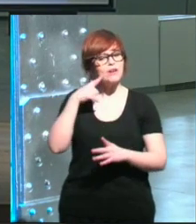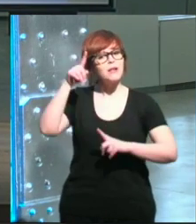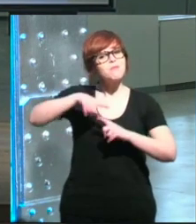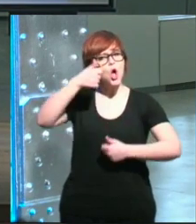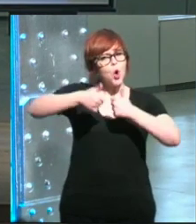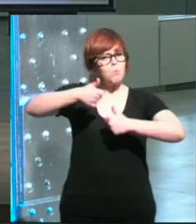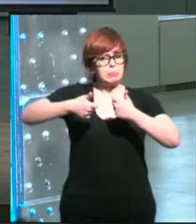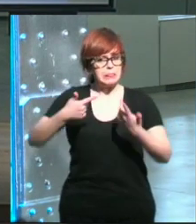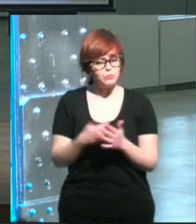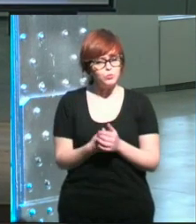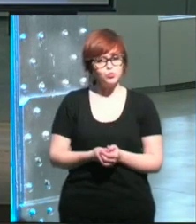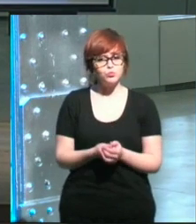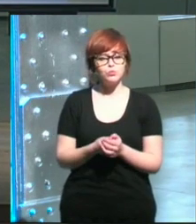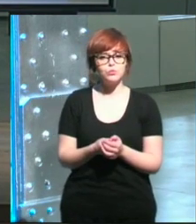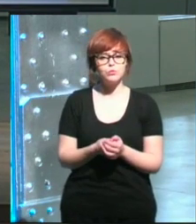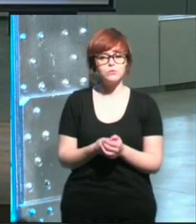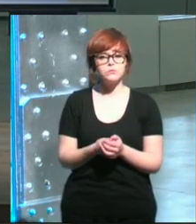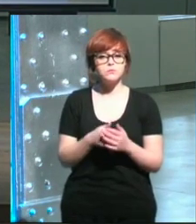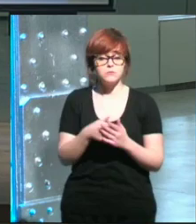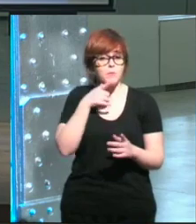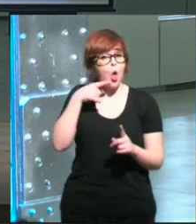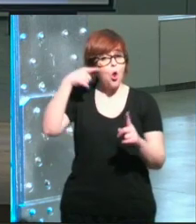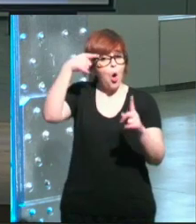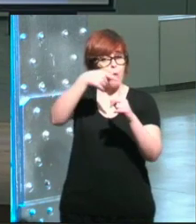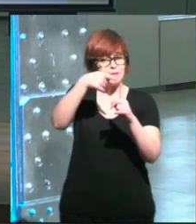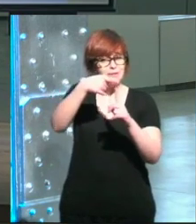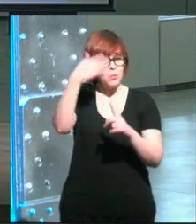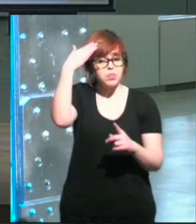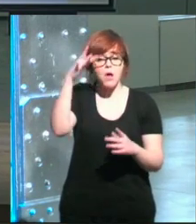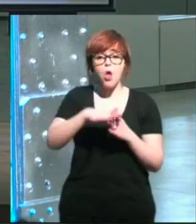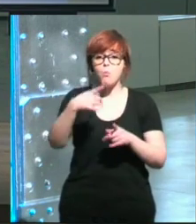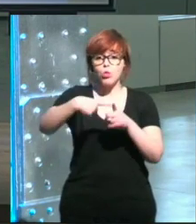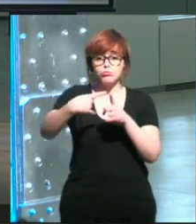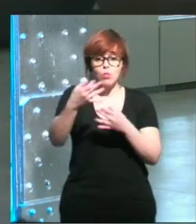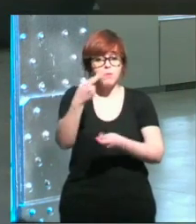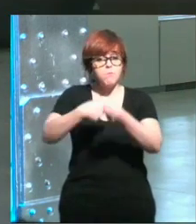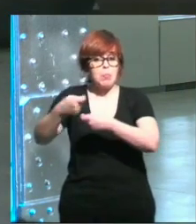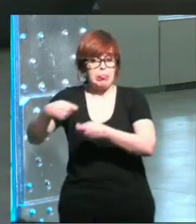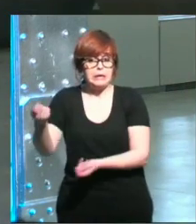por supuesto, pensar en un producto que tienes que vender.